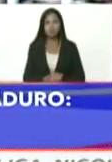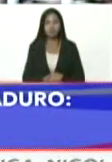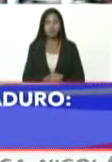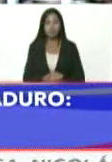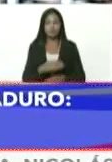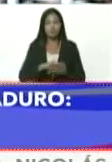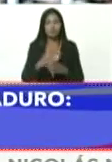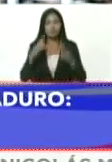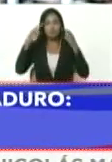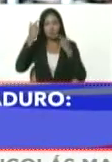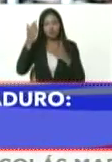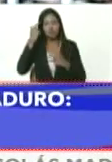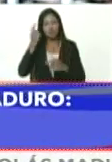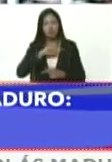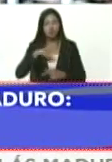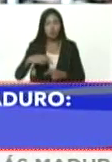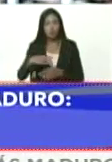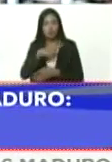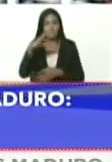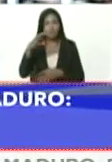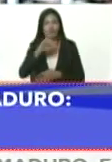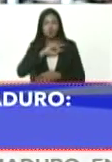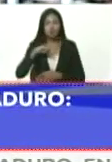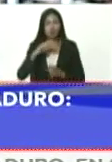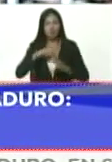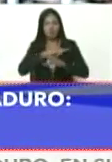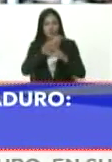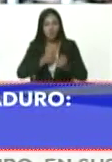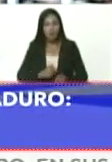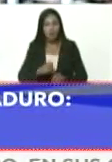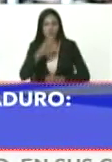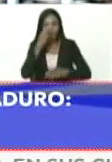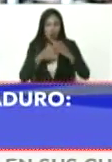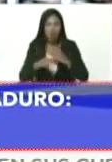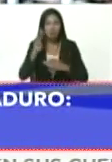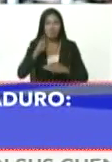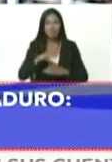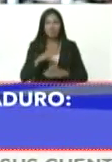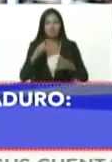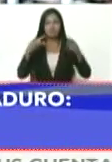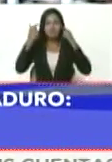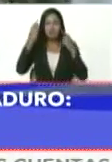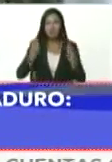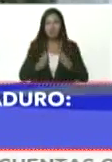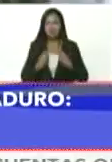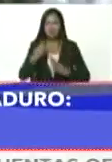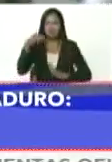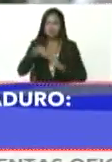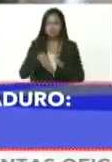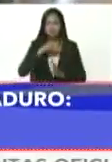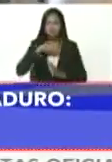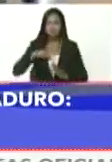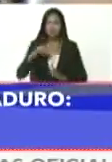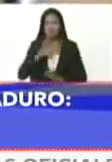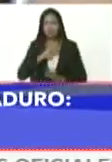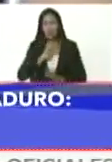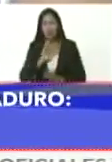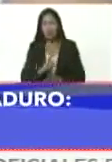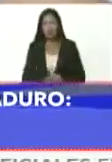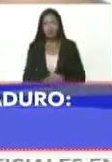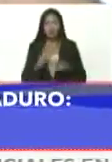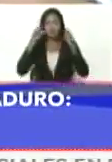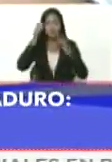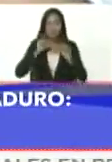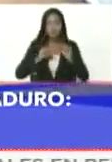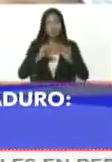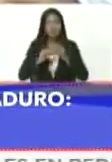Porque Chávez es nuestro espíritu, Chávez es nuestra fuerza moral, Chávez está vivo en nuestra acción, Chávez debe ir adelante con